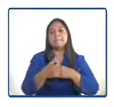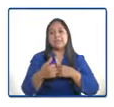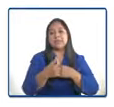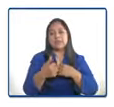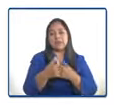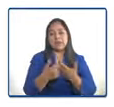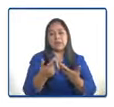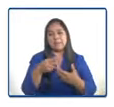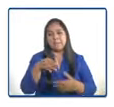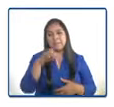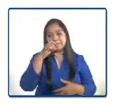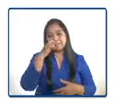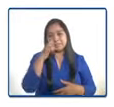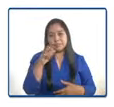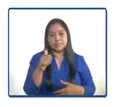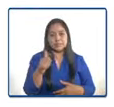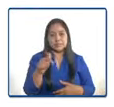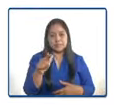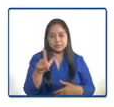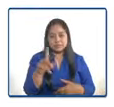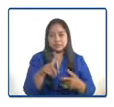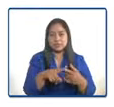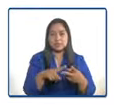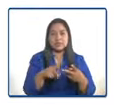de radiación,